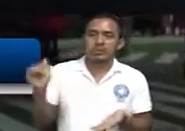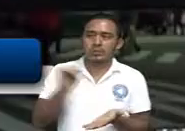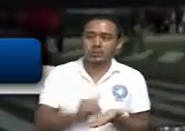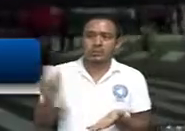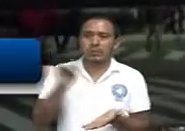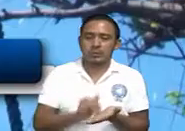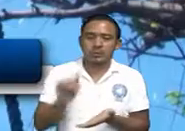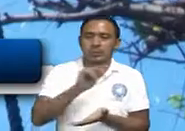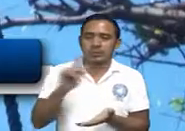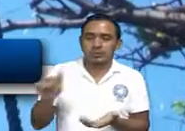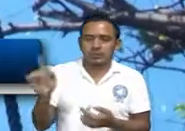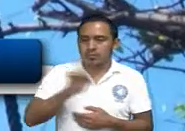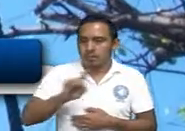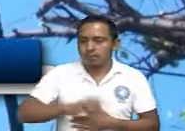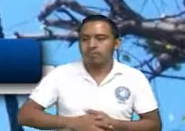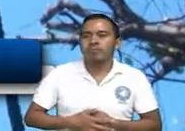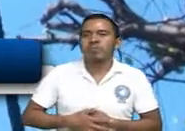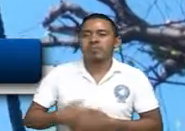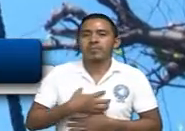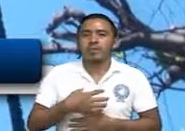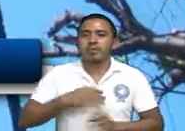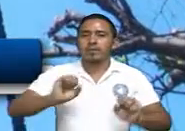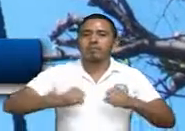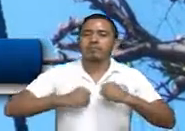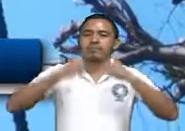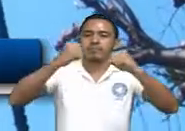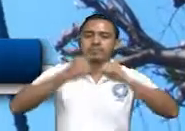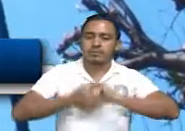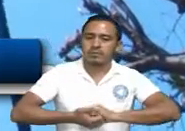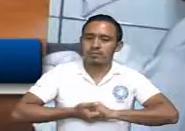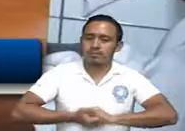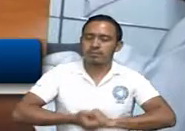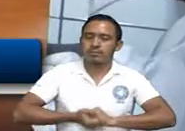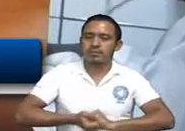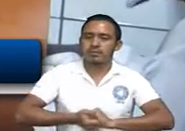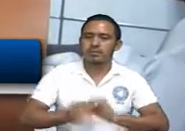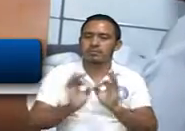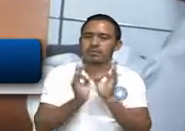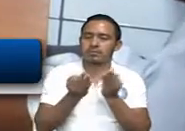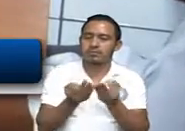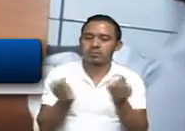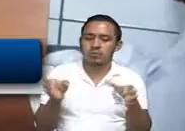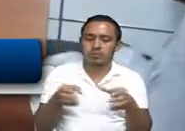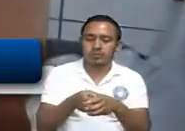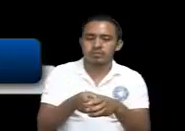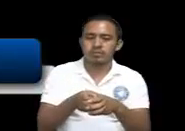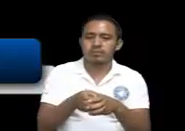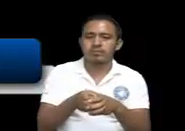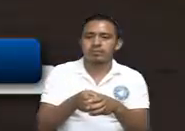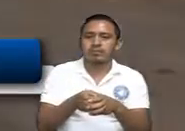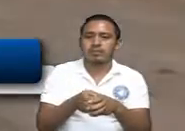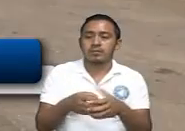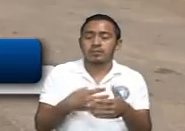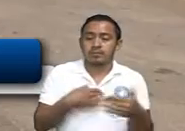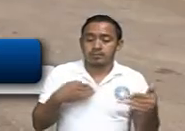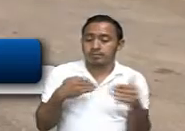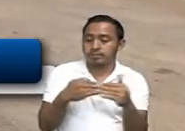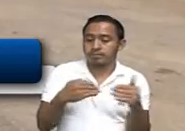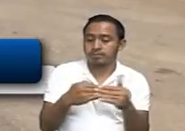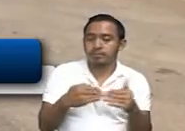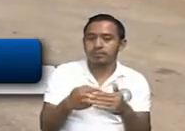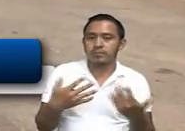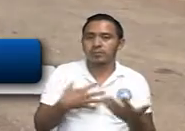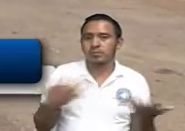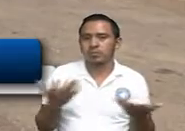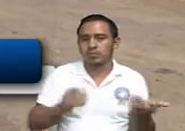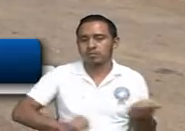espacios de compartir, esos espacios de fortaleza, de amistad, de familia, de comunidad, de cercanía, de